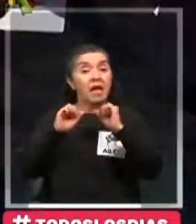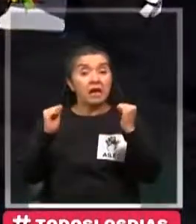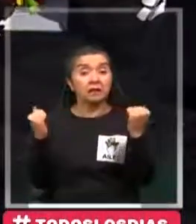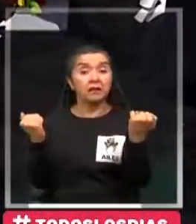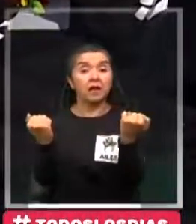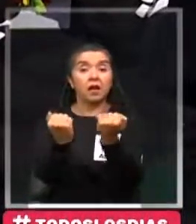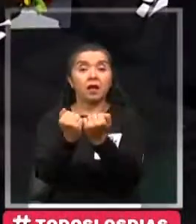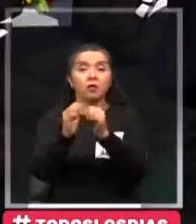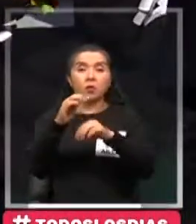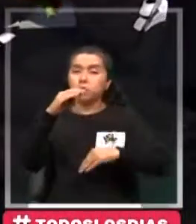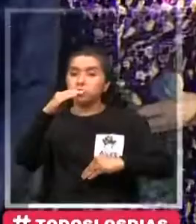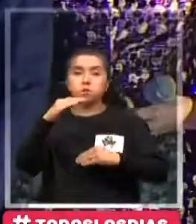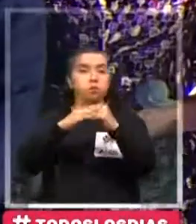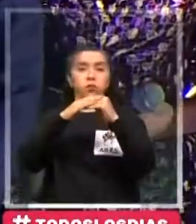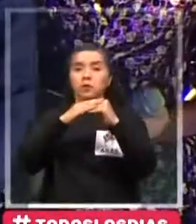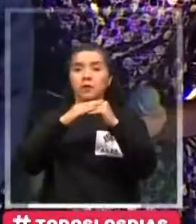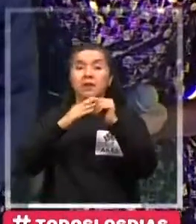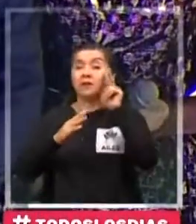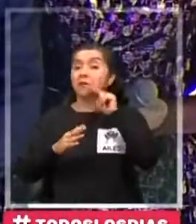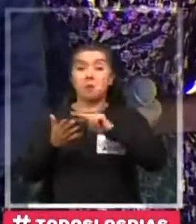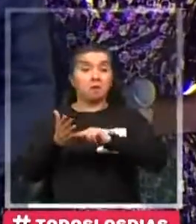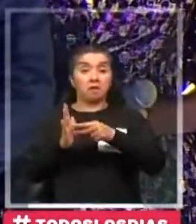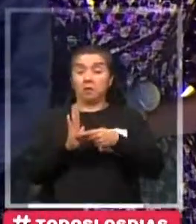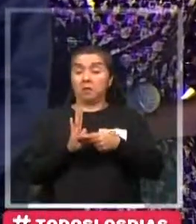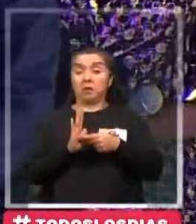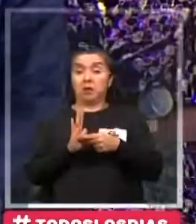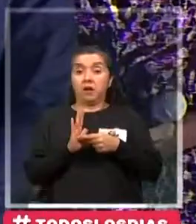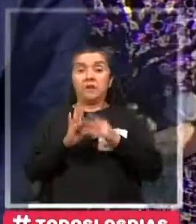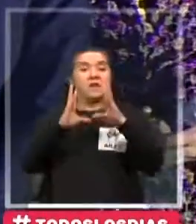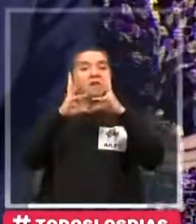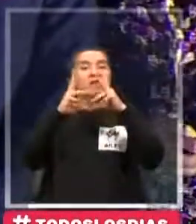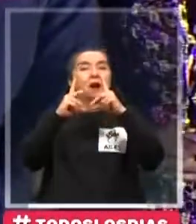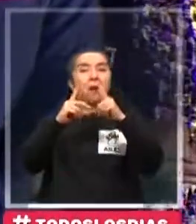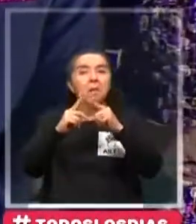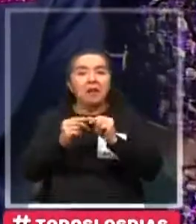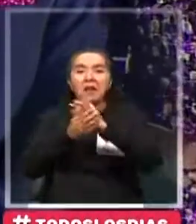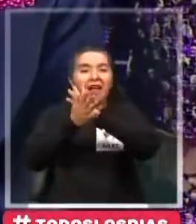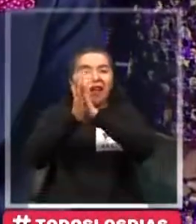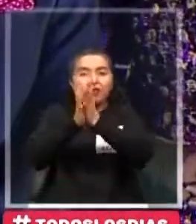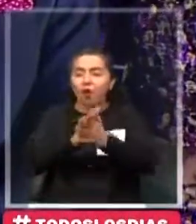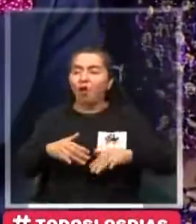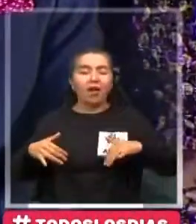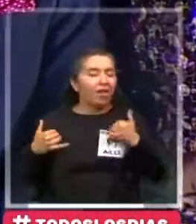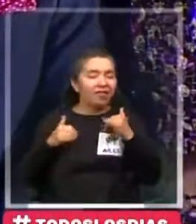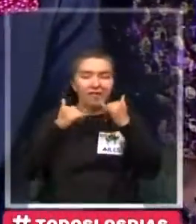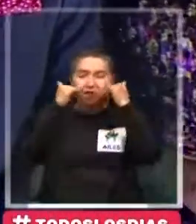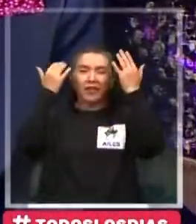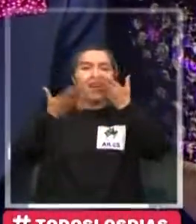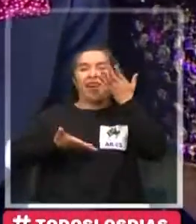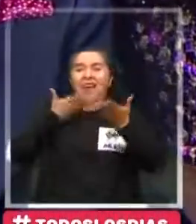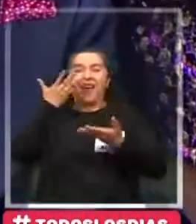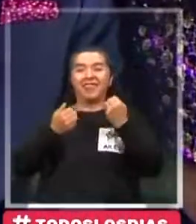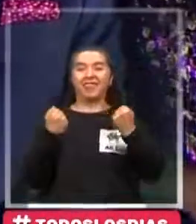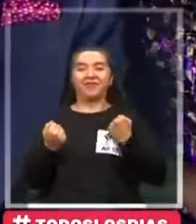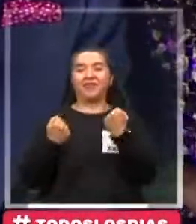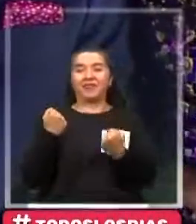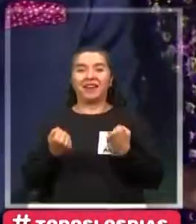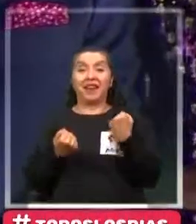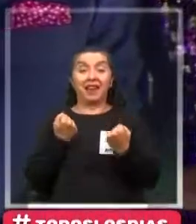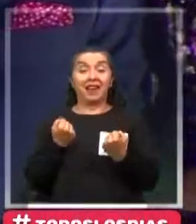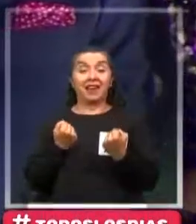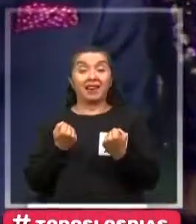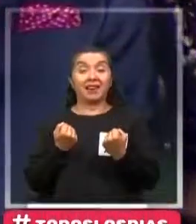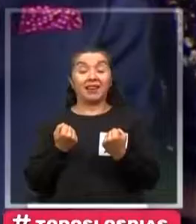estadio sin que hubiese ningún problema. Las familias enteras pudieron disfrutar, cantar y bailar. Y